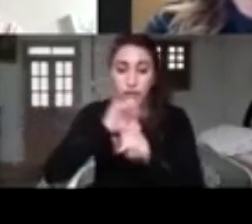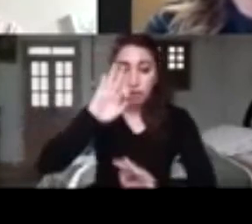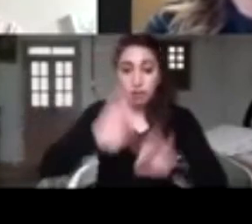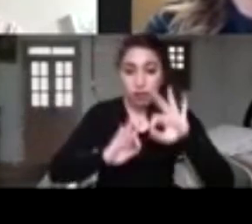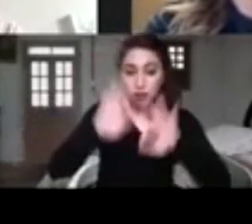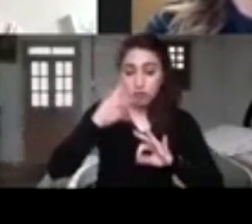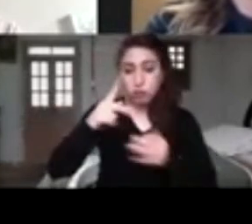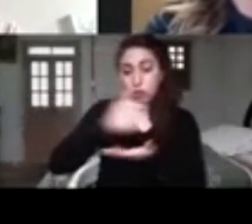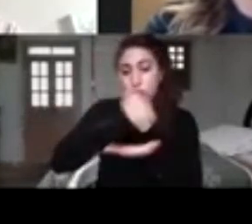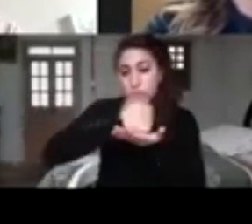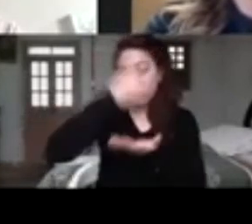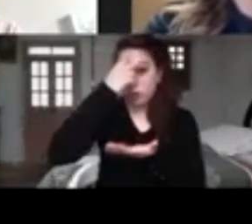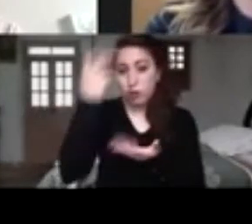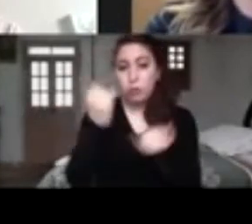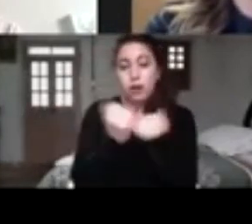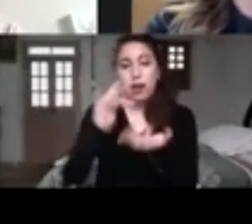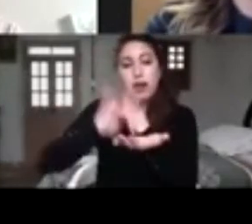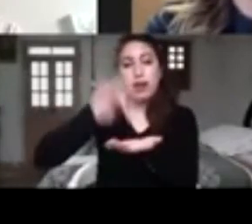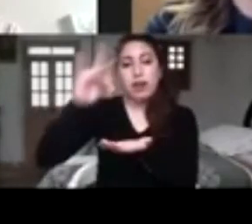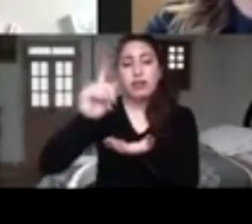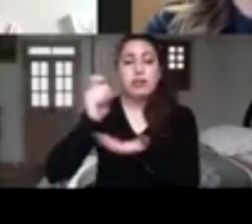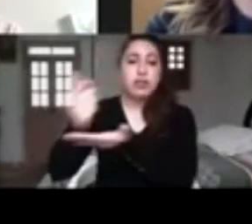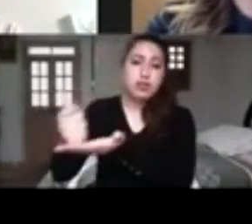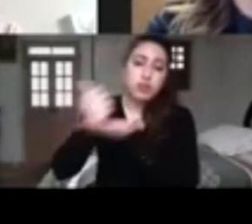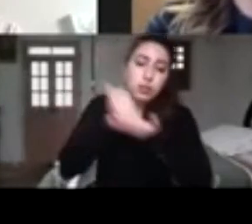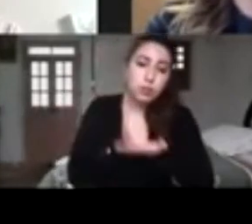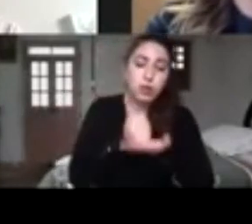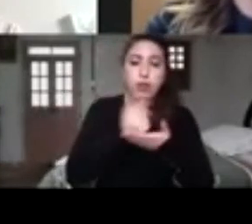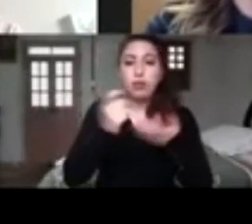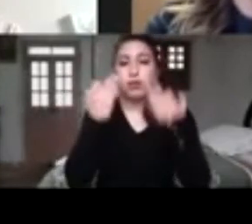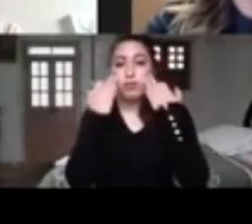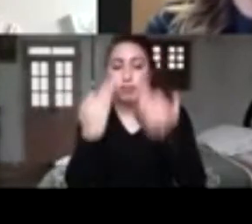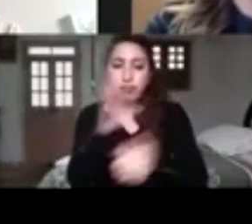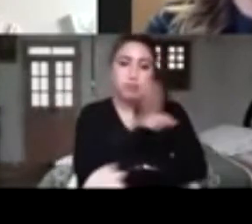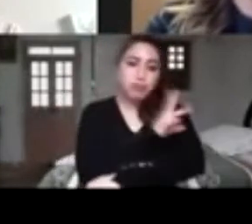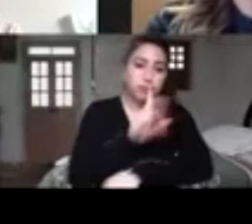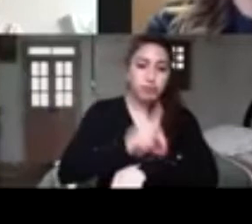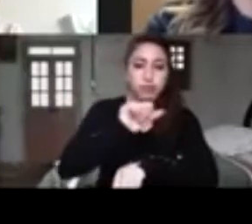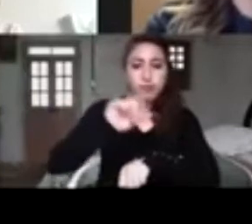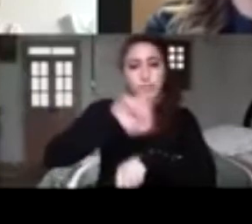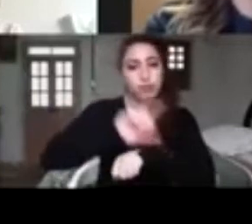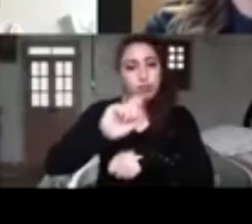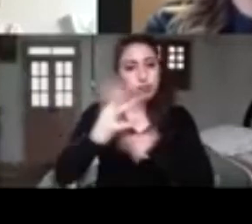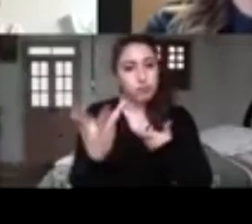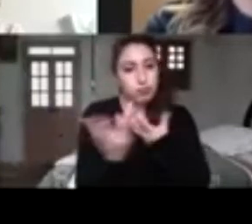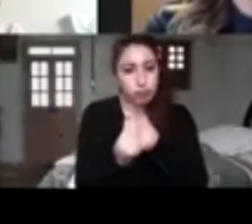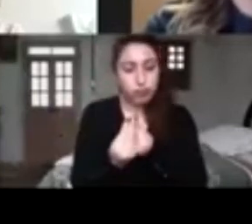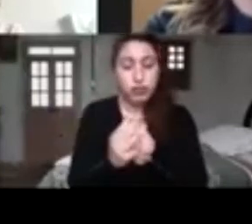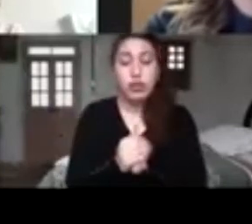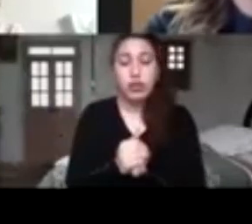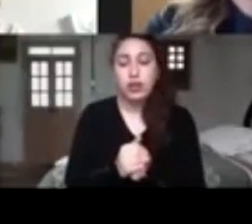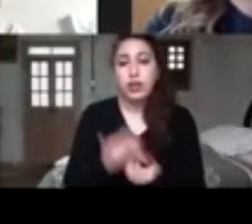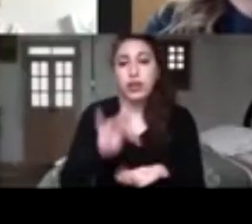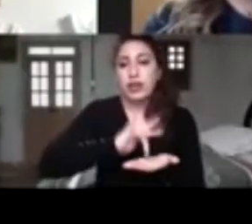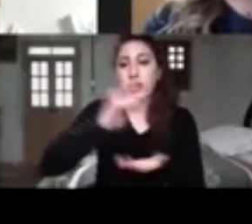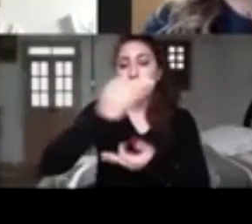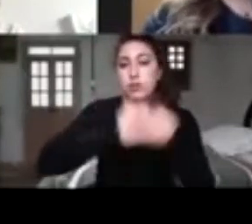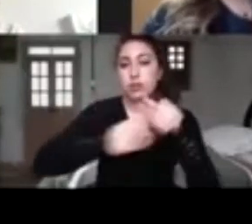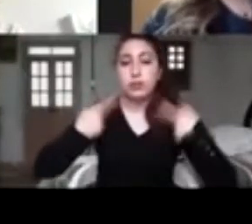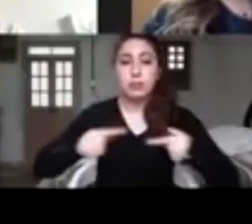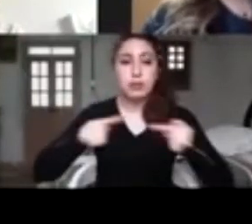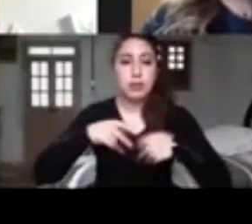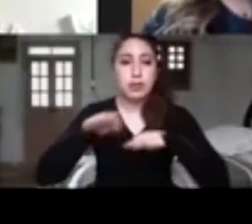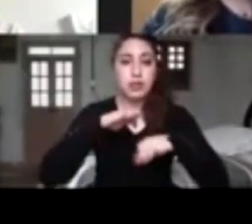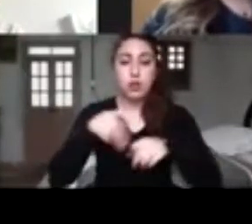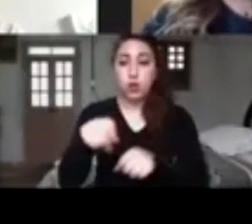el apoyo de la Unidad de Transparencia, quien ha estado muy activamente con nosotros. Pues agradecer la presencia de todos los colaboradores del Congreso que